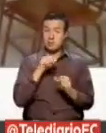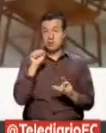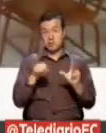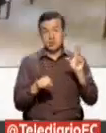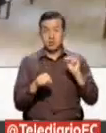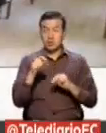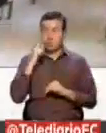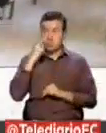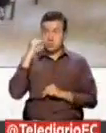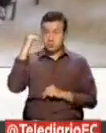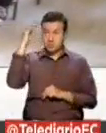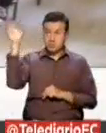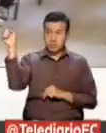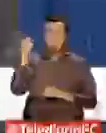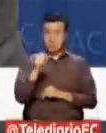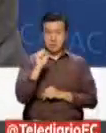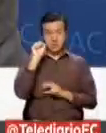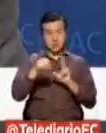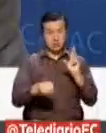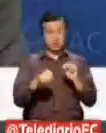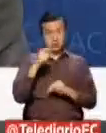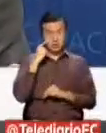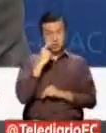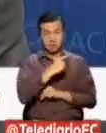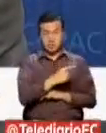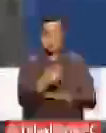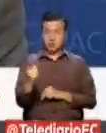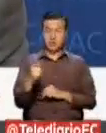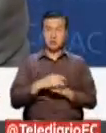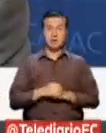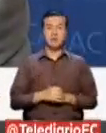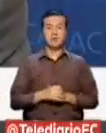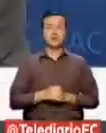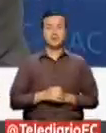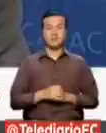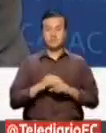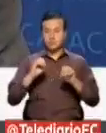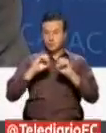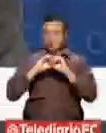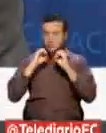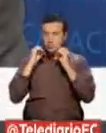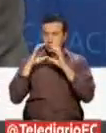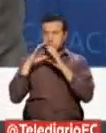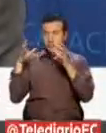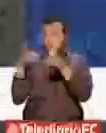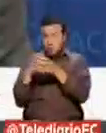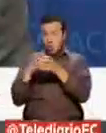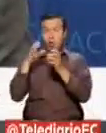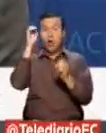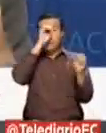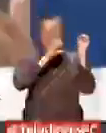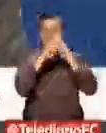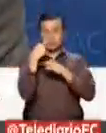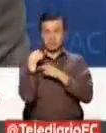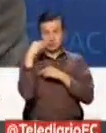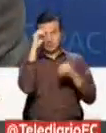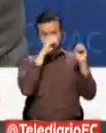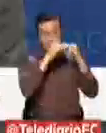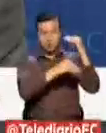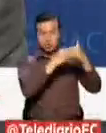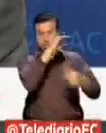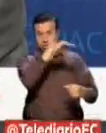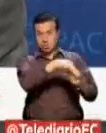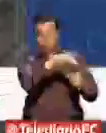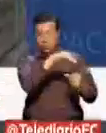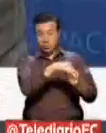observadora en el siguiente proceso electoral. La parte de la misión de observación para el proceso